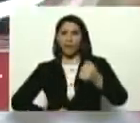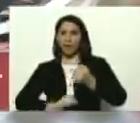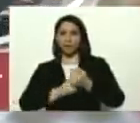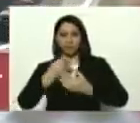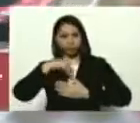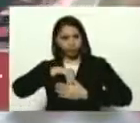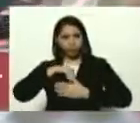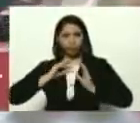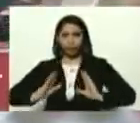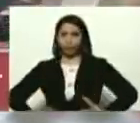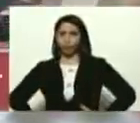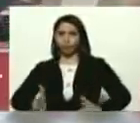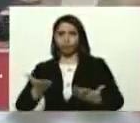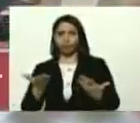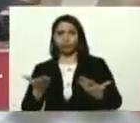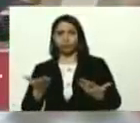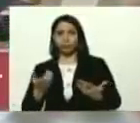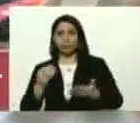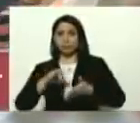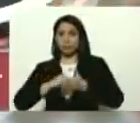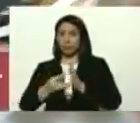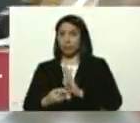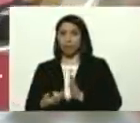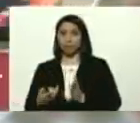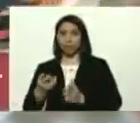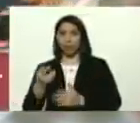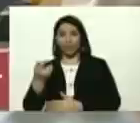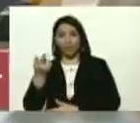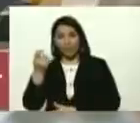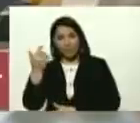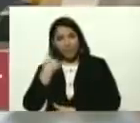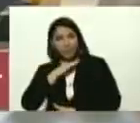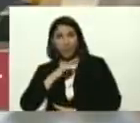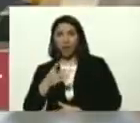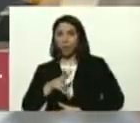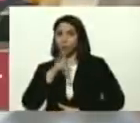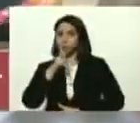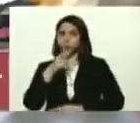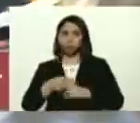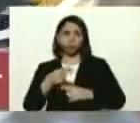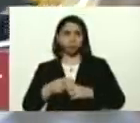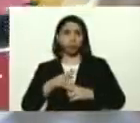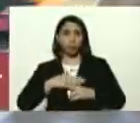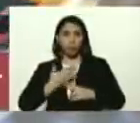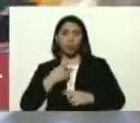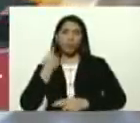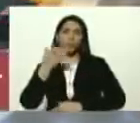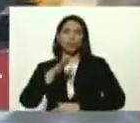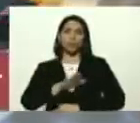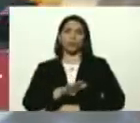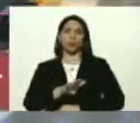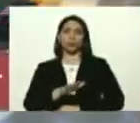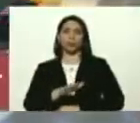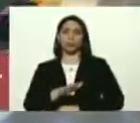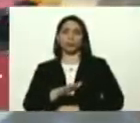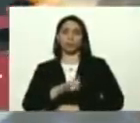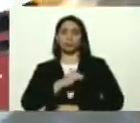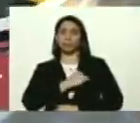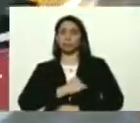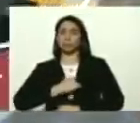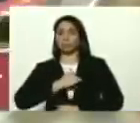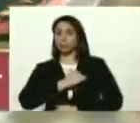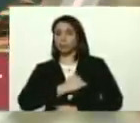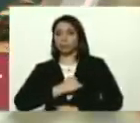de comorbilidad. Y sin embargo, es un virus tan agresivo, un virus que puede ser letal. Bueno,